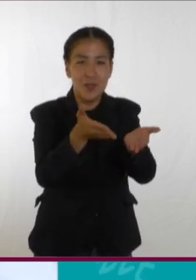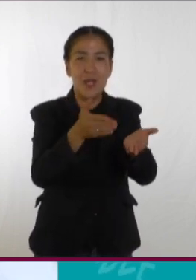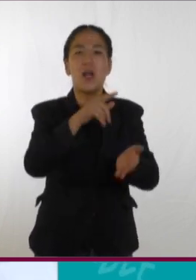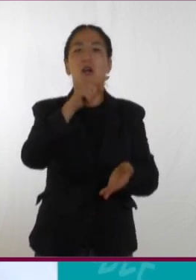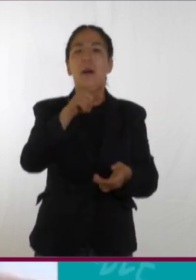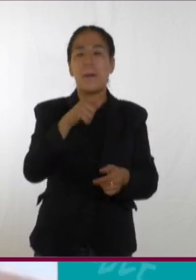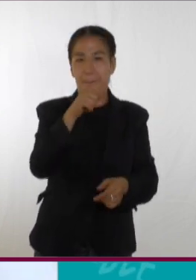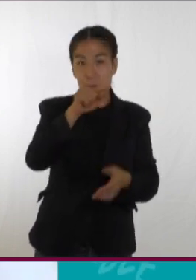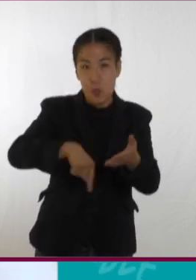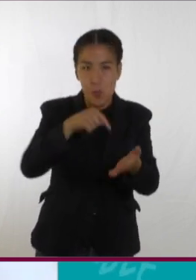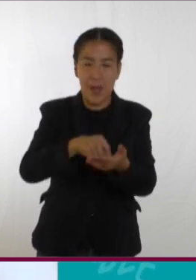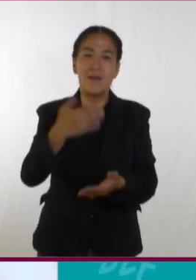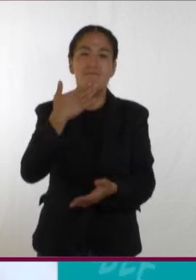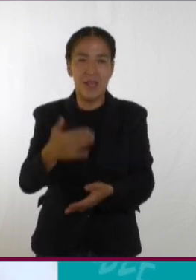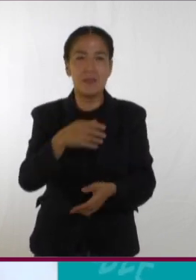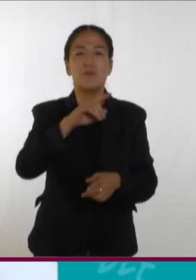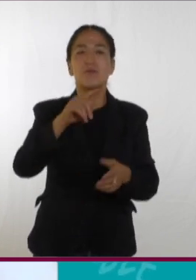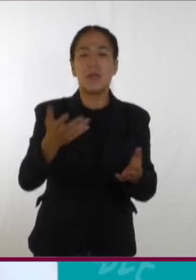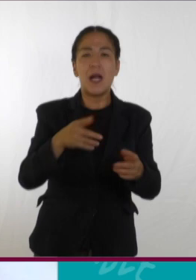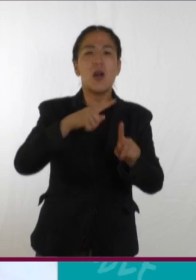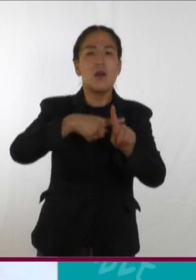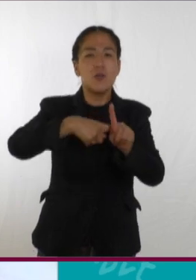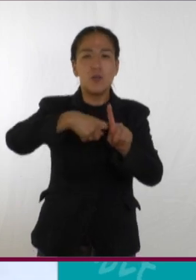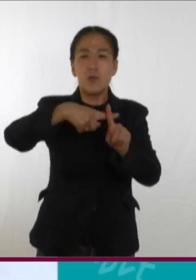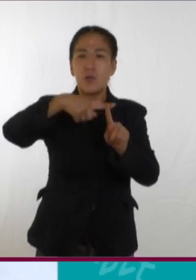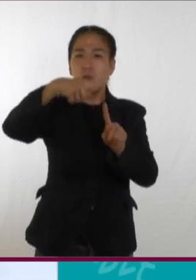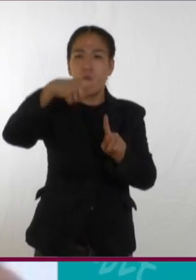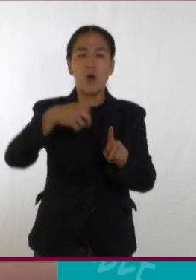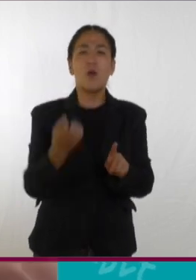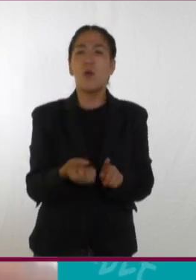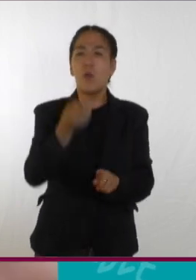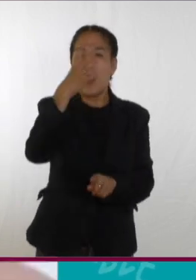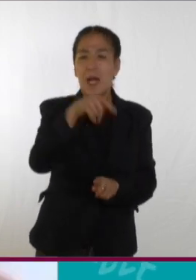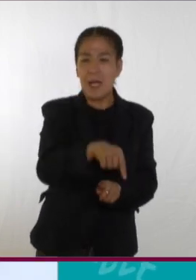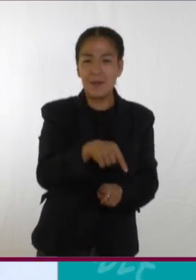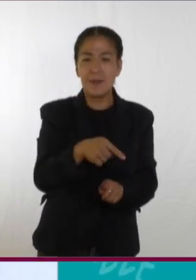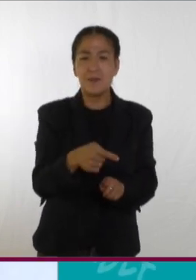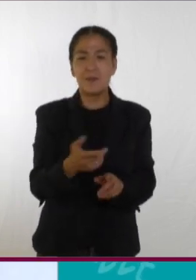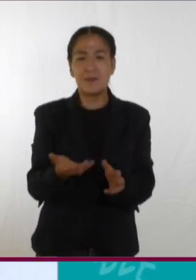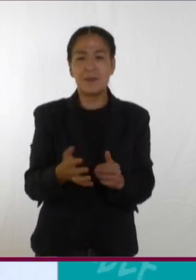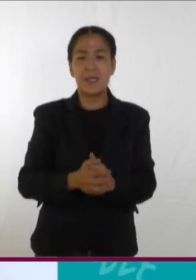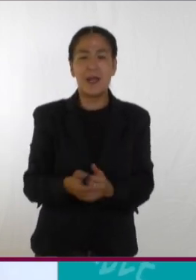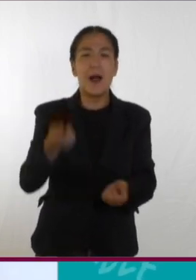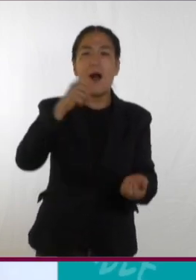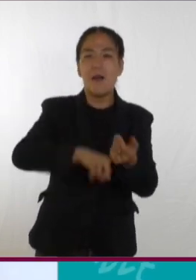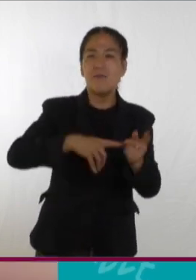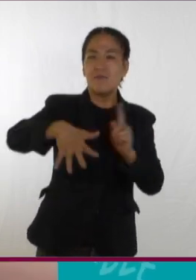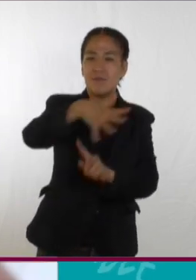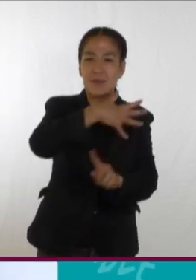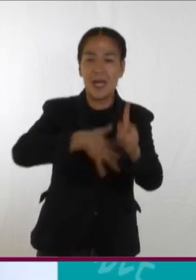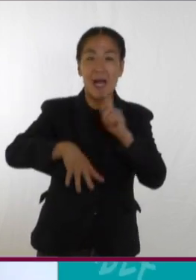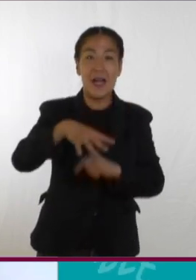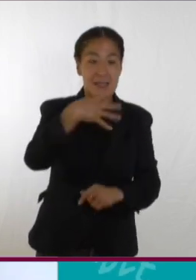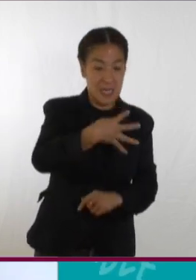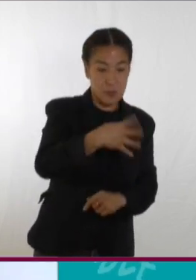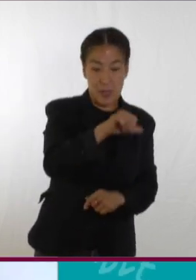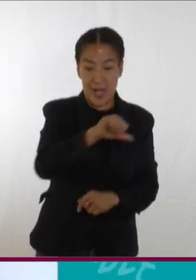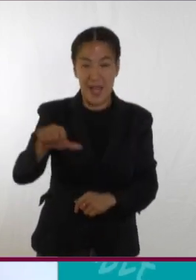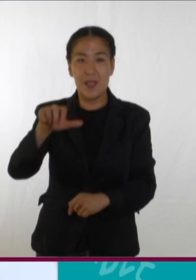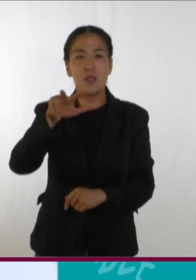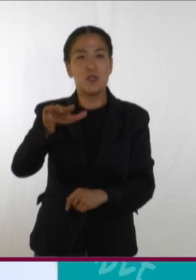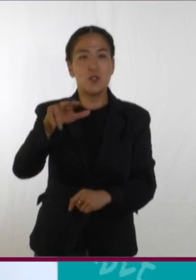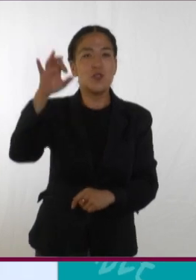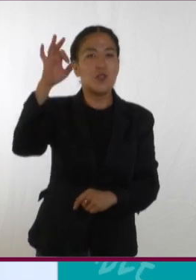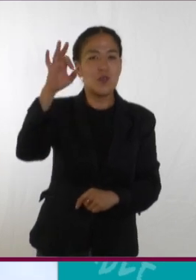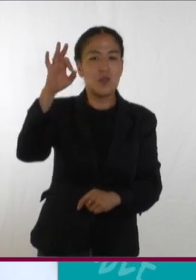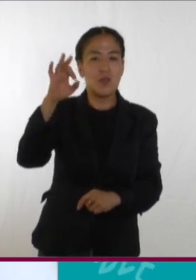pues necesitamos una estación de trabajo idónea. La temperatura promedio que debemos de tener en el medio